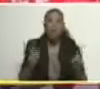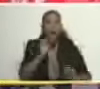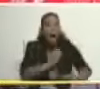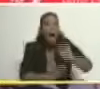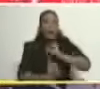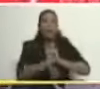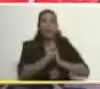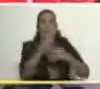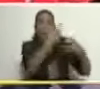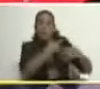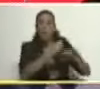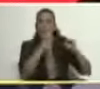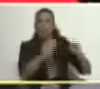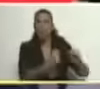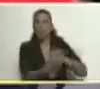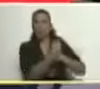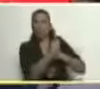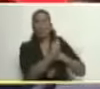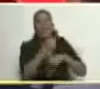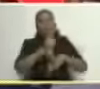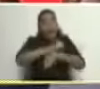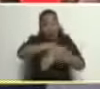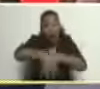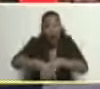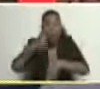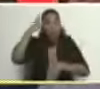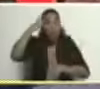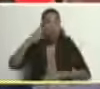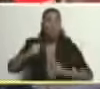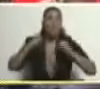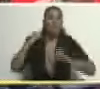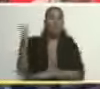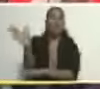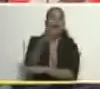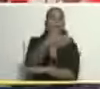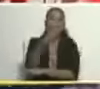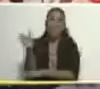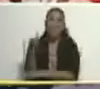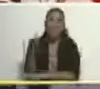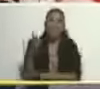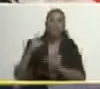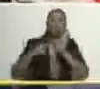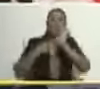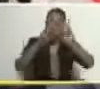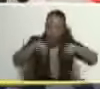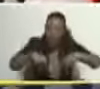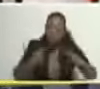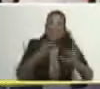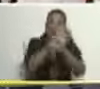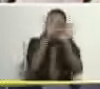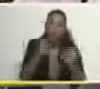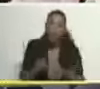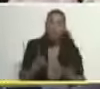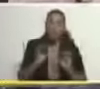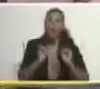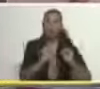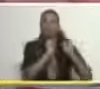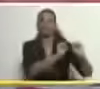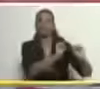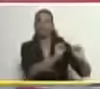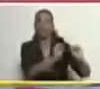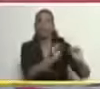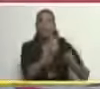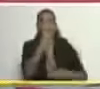el neoliberalismo, el ALBA hoy levanta la bandera para ser una alternativa a la extrema derecha y